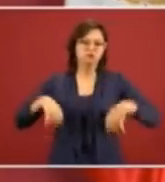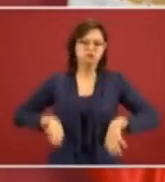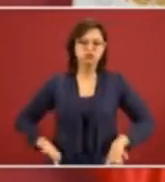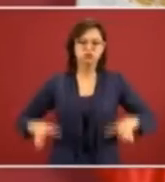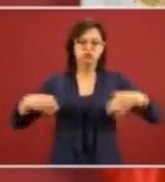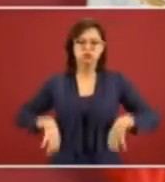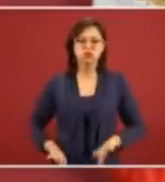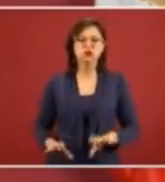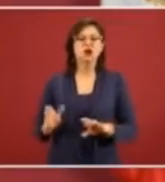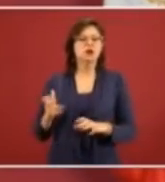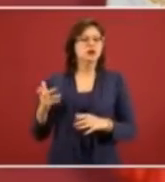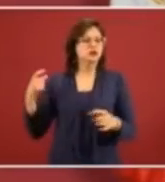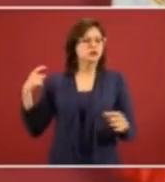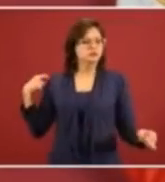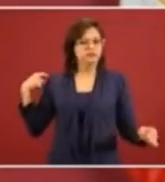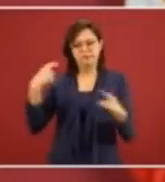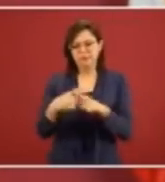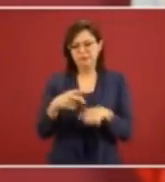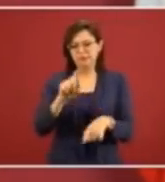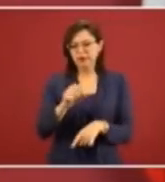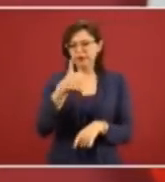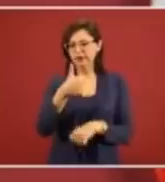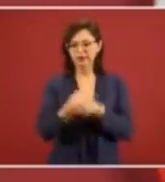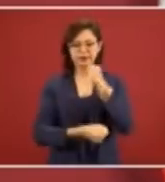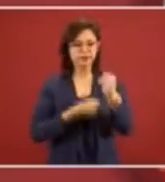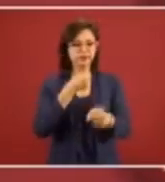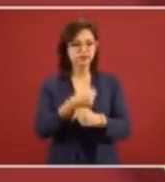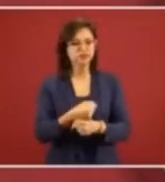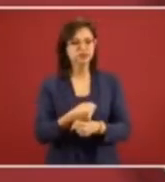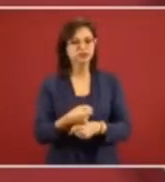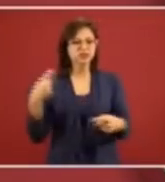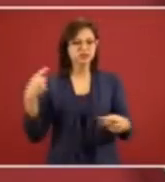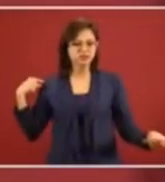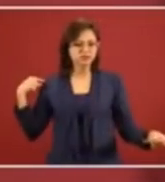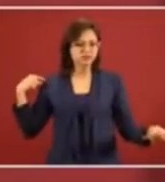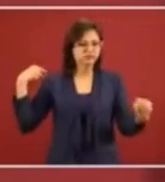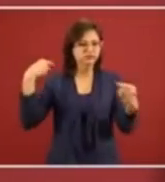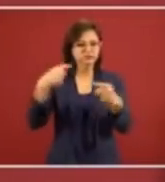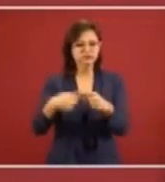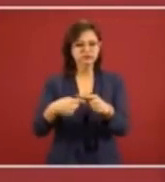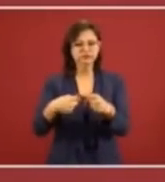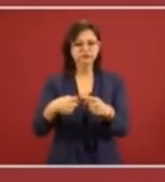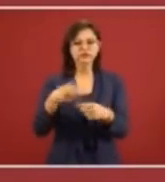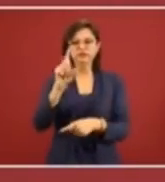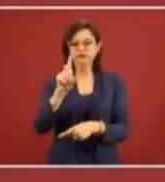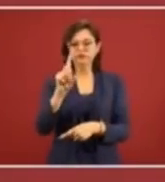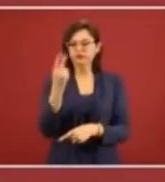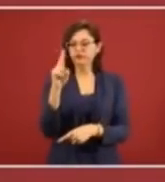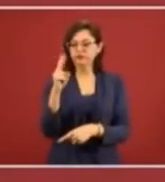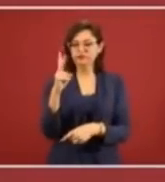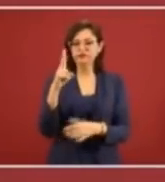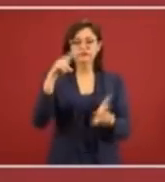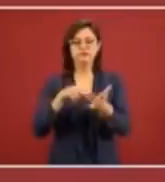En estos 36 años que concluyeron el 30 de noviembre